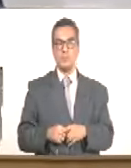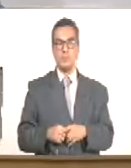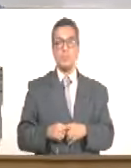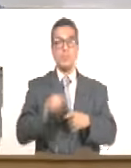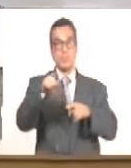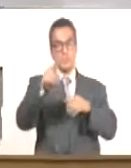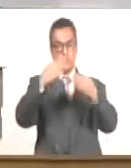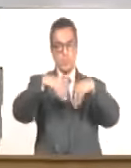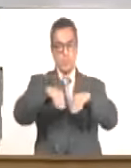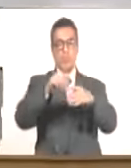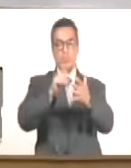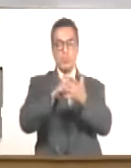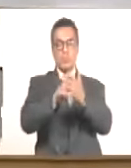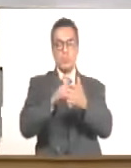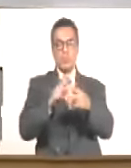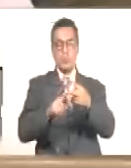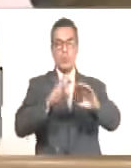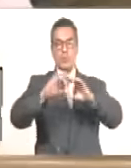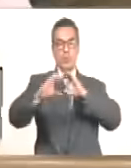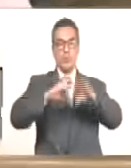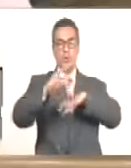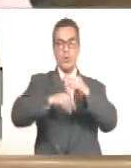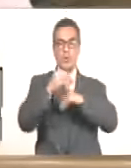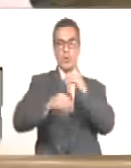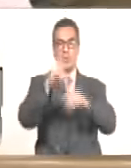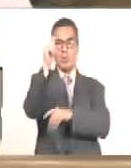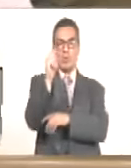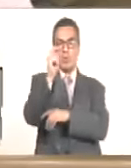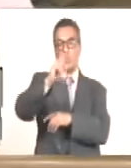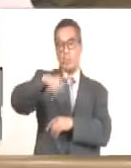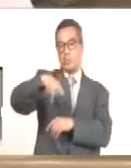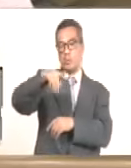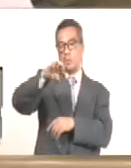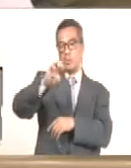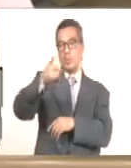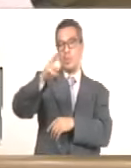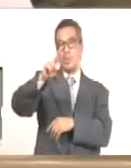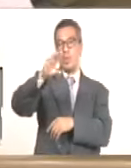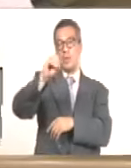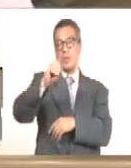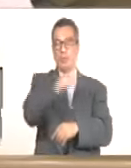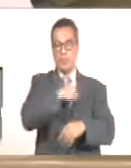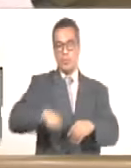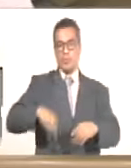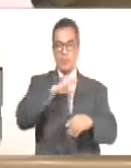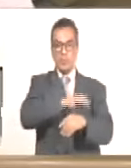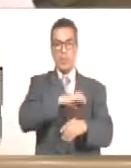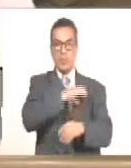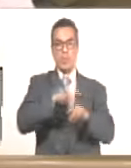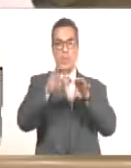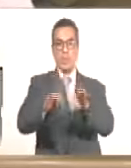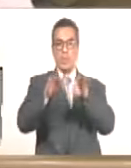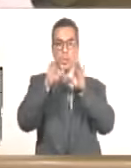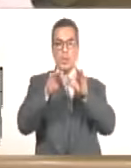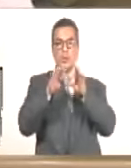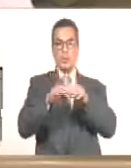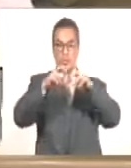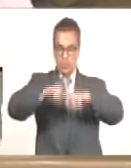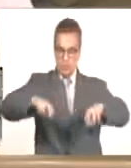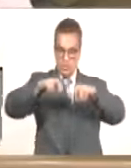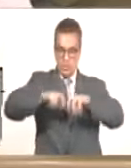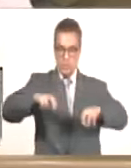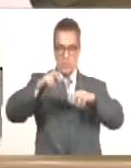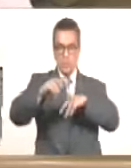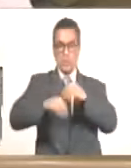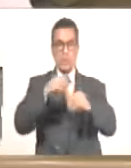En cuenta. Siguiente, por favor. Comunicación suscrita por el diputado Pedro Infante Aparicio, presidente de la Comisión Especial para la Investigación